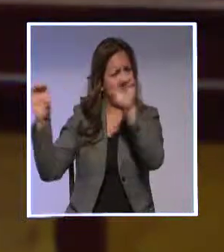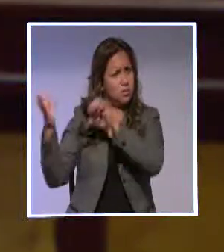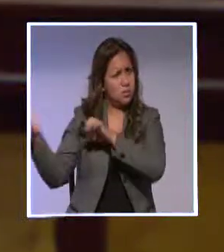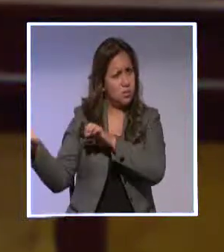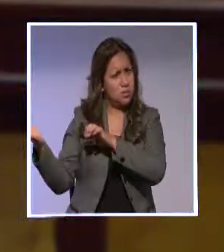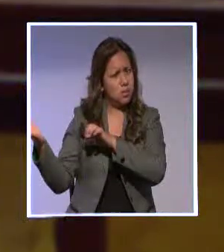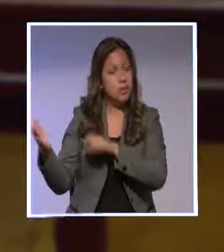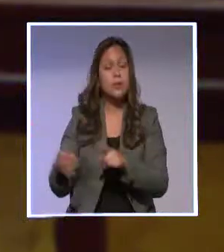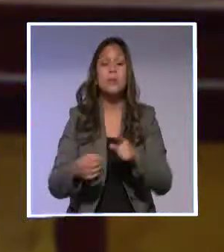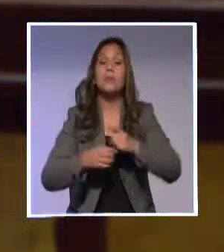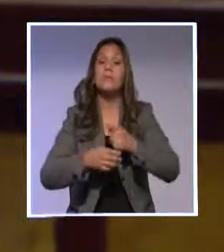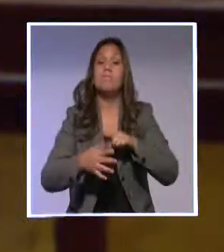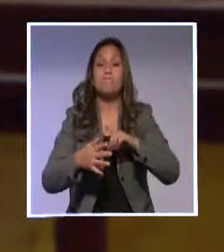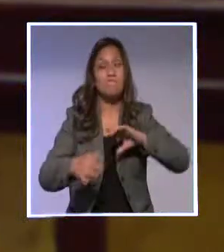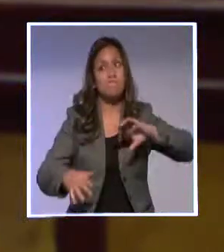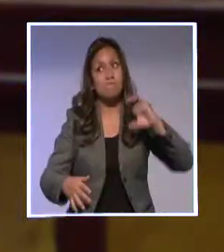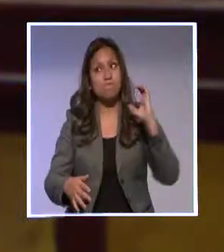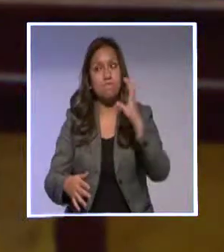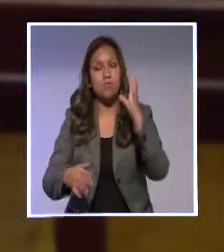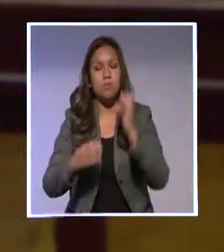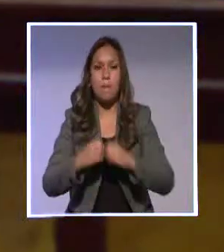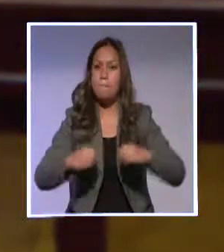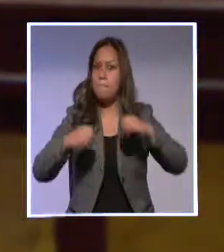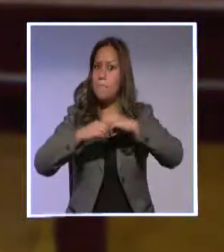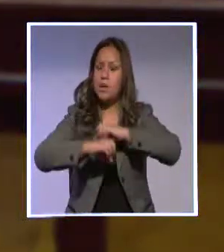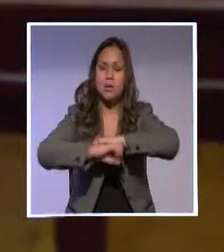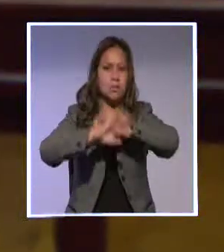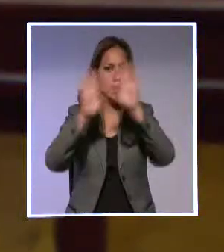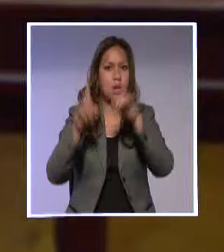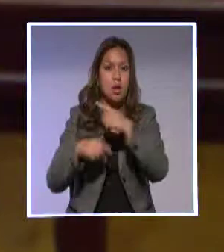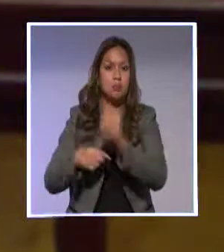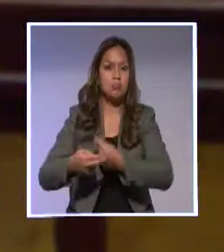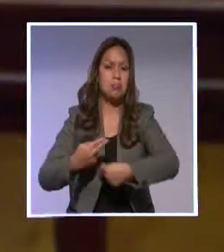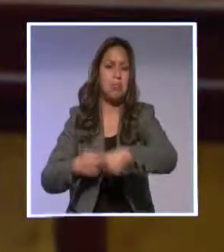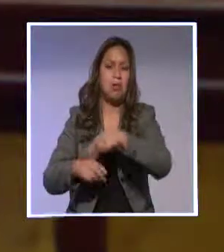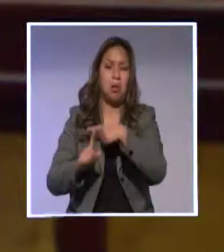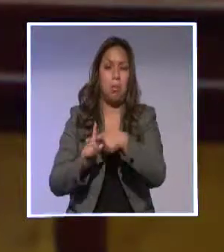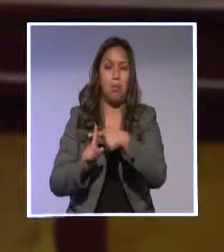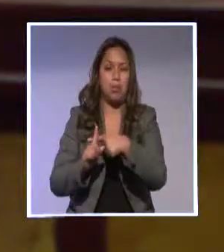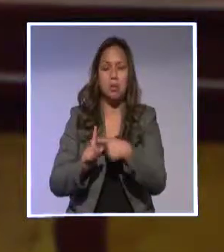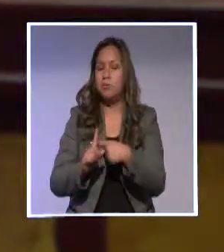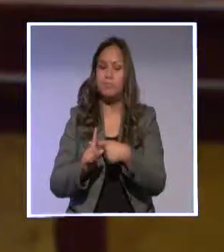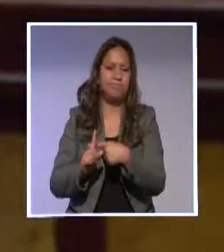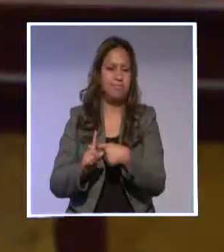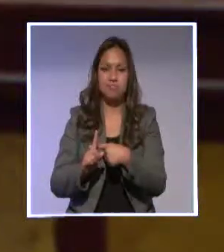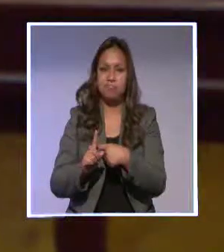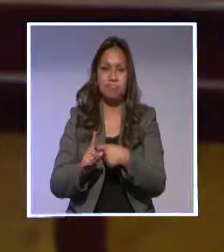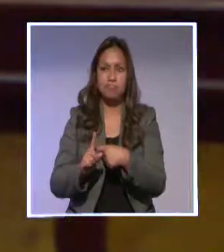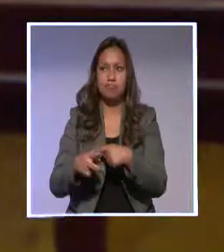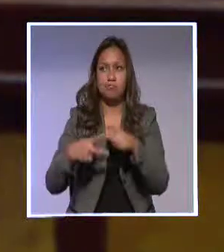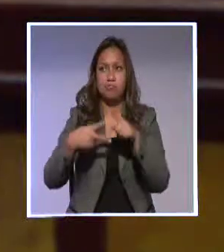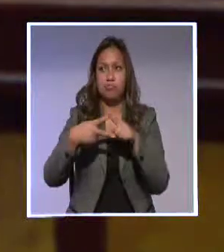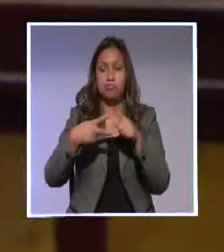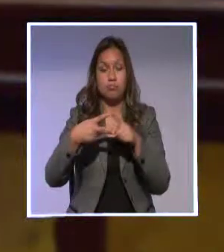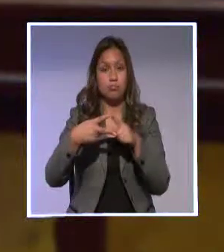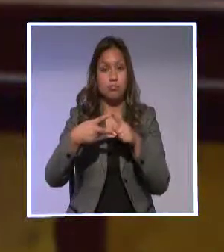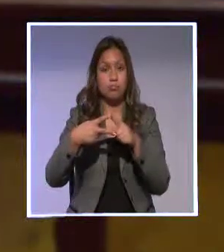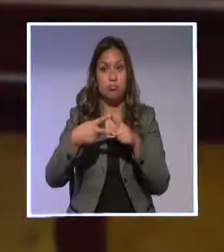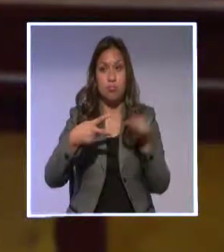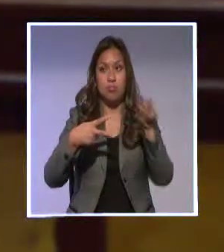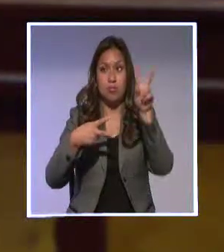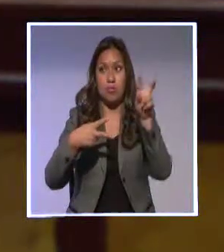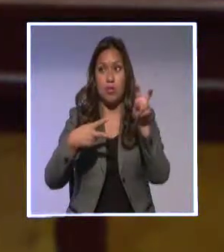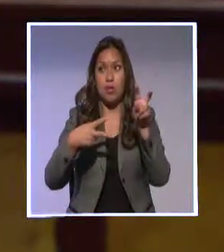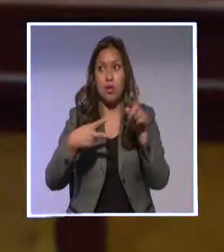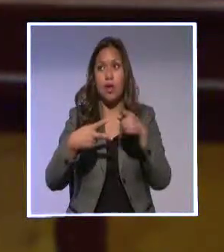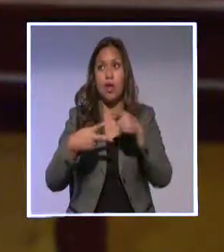claro que no era una negociación positiva el hecho de que se hayan sacado estos dos ítems que son la construcción de la de las